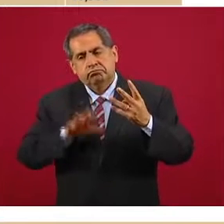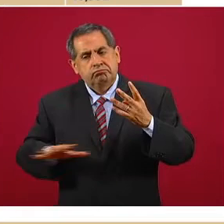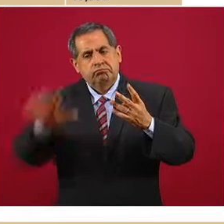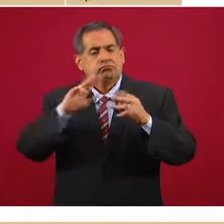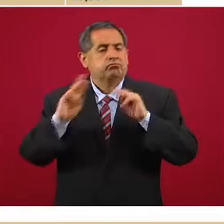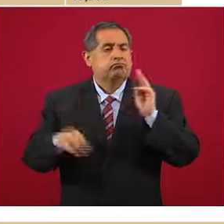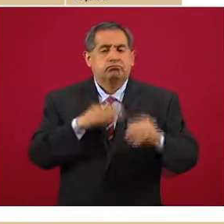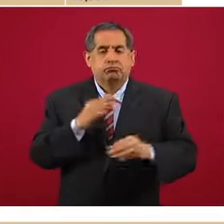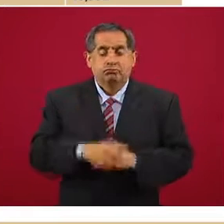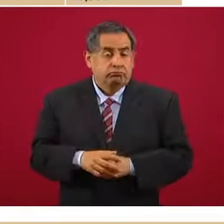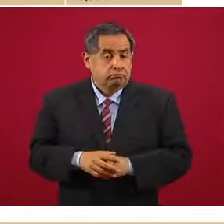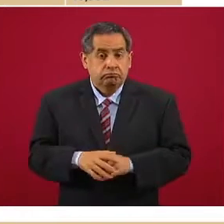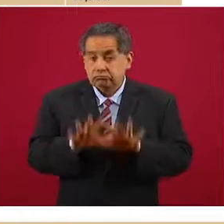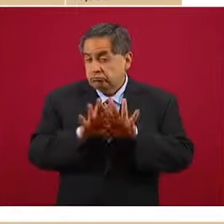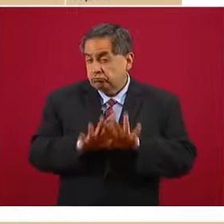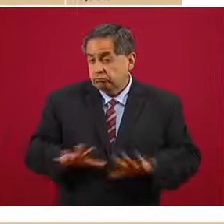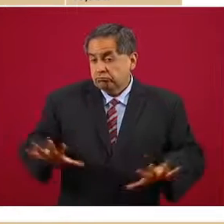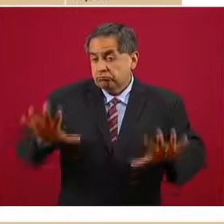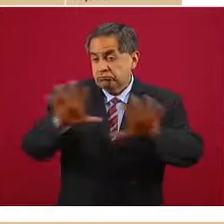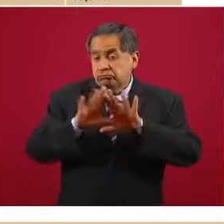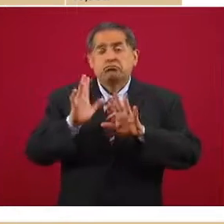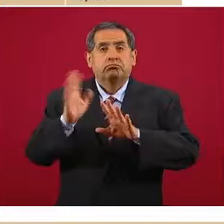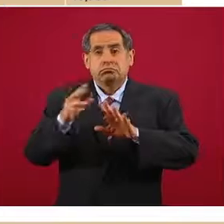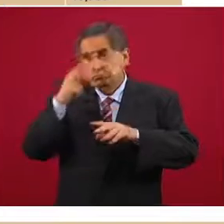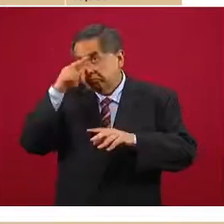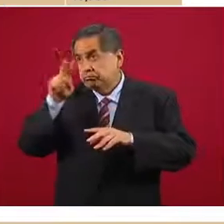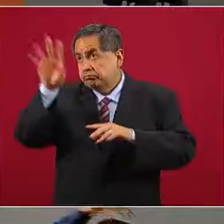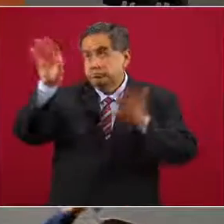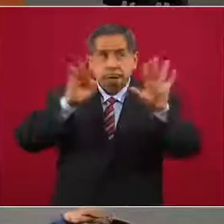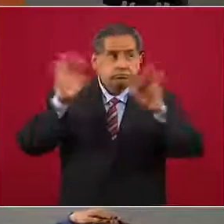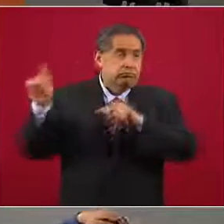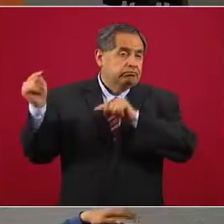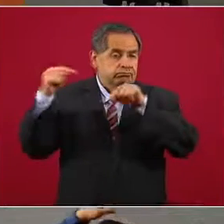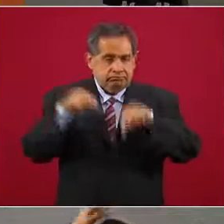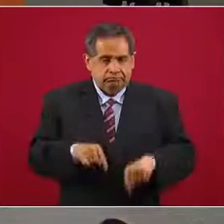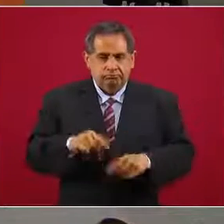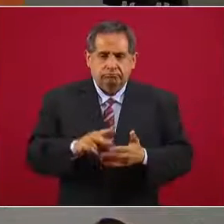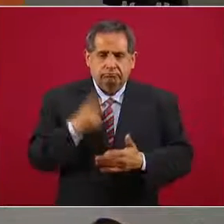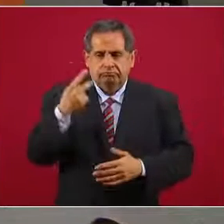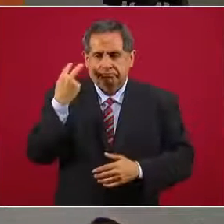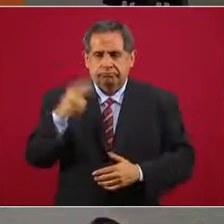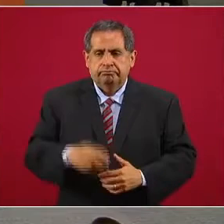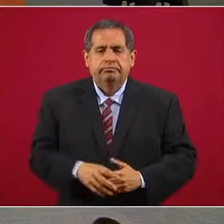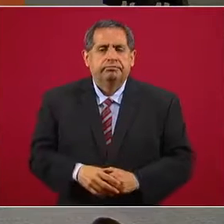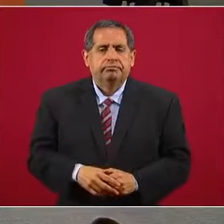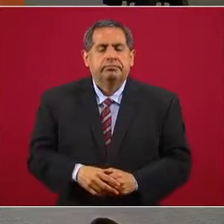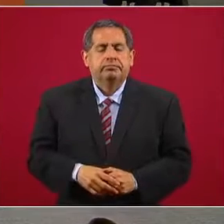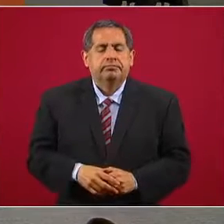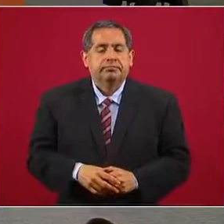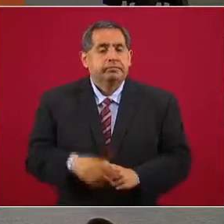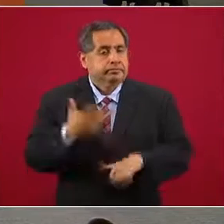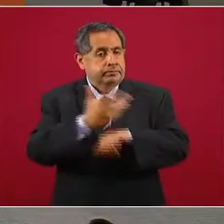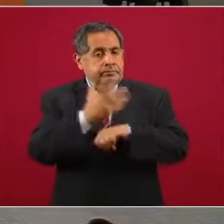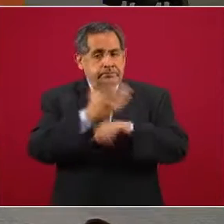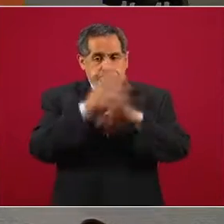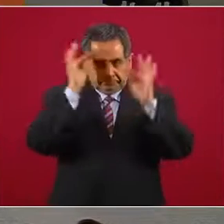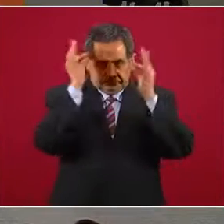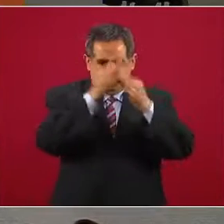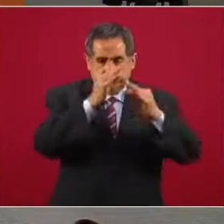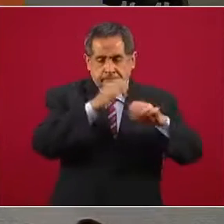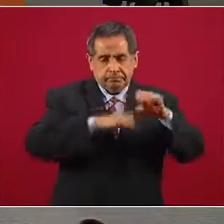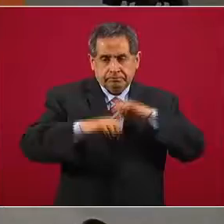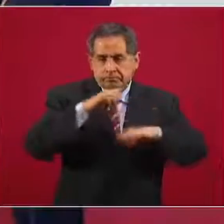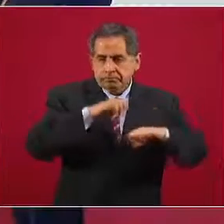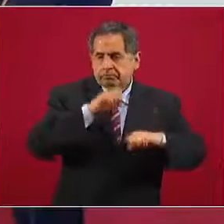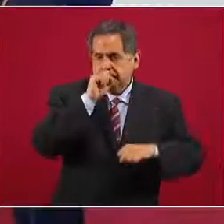mundo, prácticamente en todas las regiones del mundo. La siguiente, por favor. Respecto a consulados en los Estados Unidos, otra prioridad que